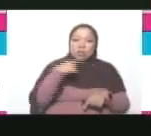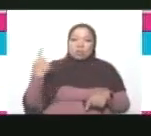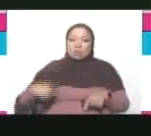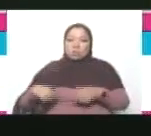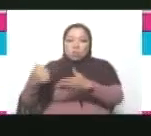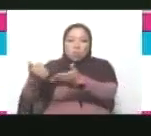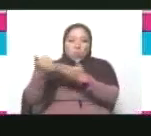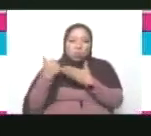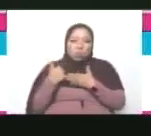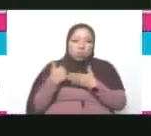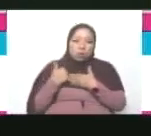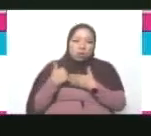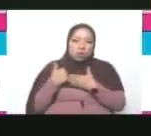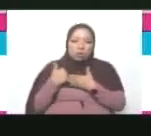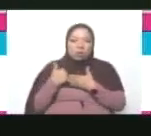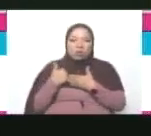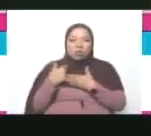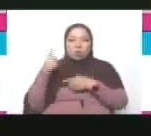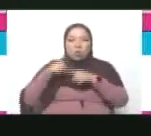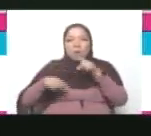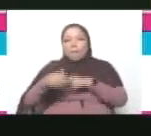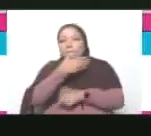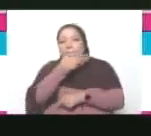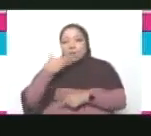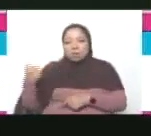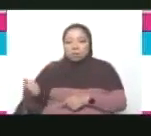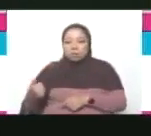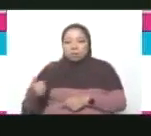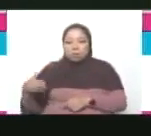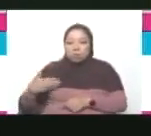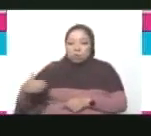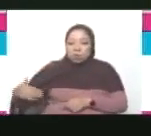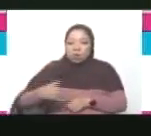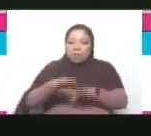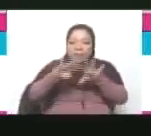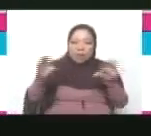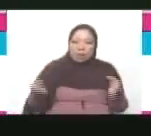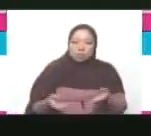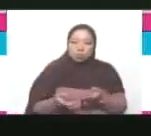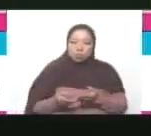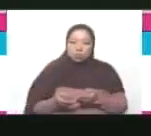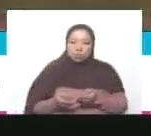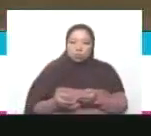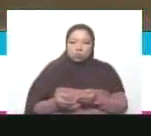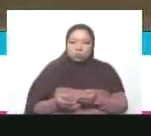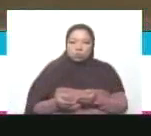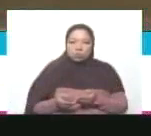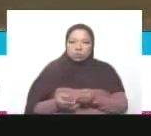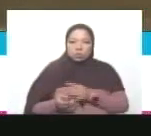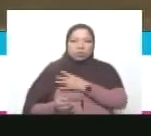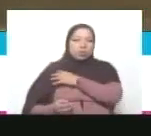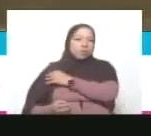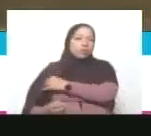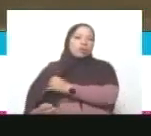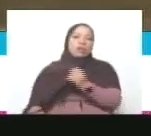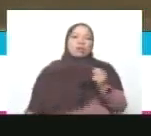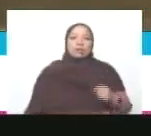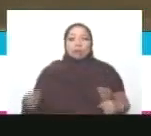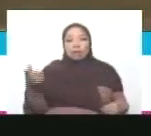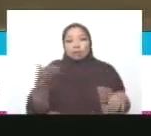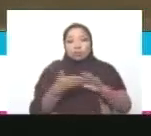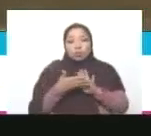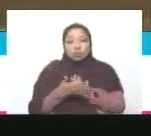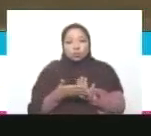China es el que construye los mejores equipos de pesca en el mundo entero. Ahí está el problema resuelto,